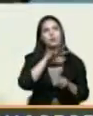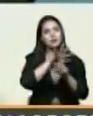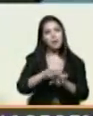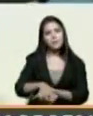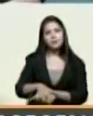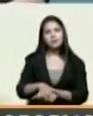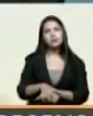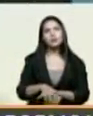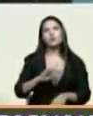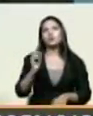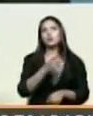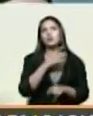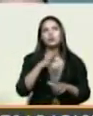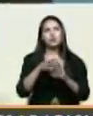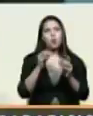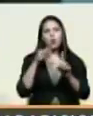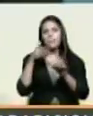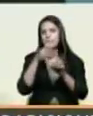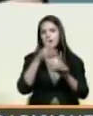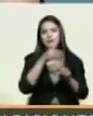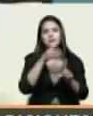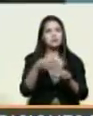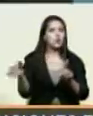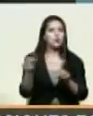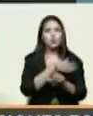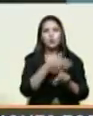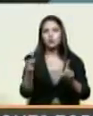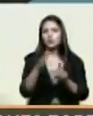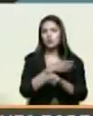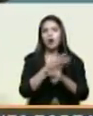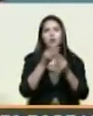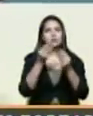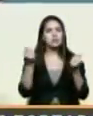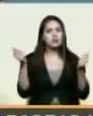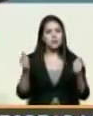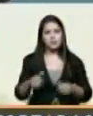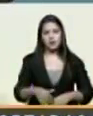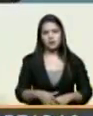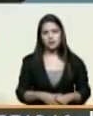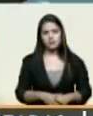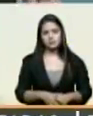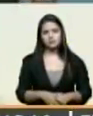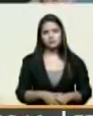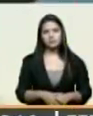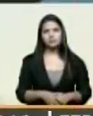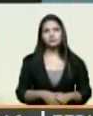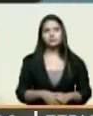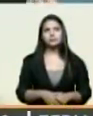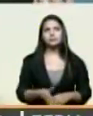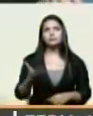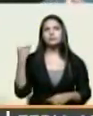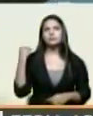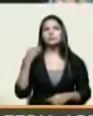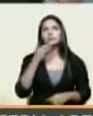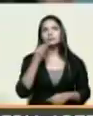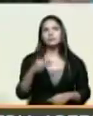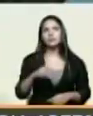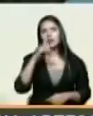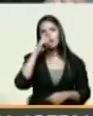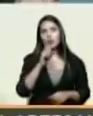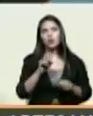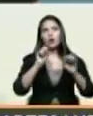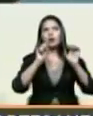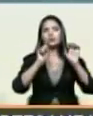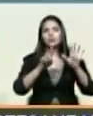reprimidos, oprimidos, perseguidos, torturados, desaparecidos. Veníamos de una generación de los años